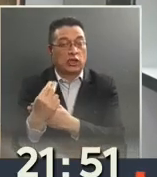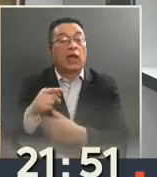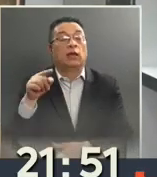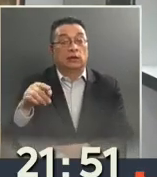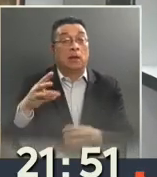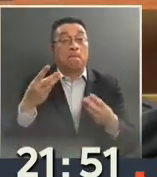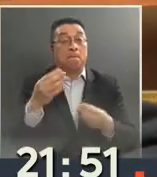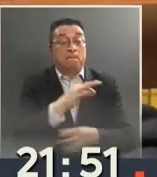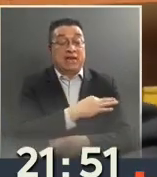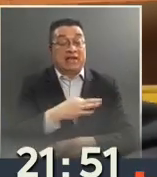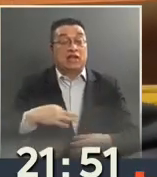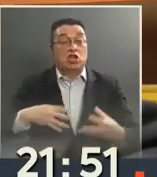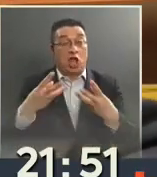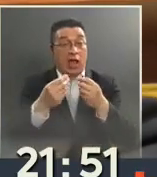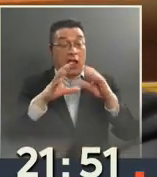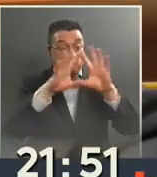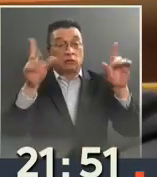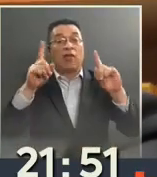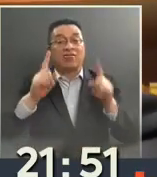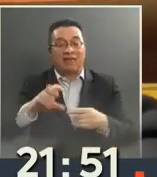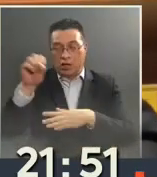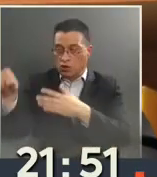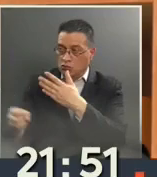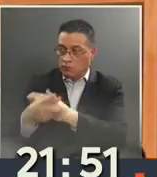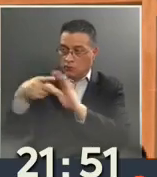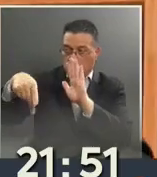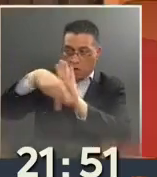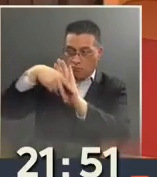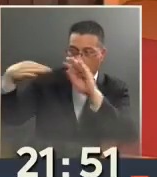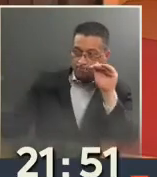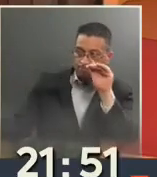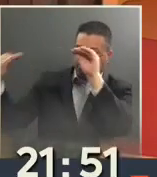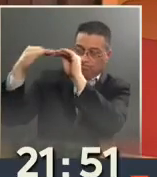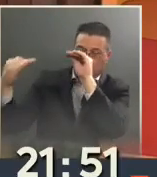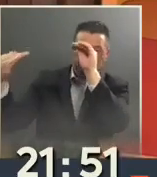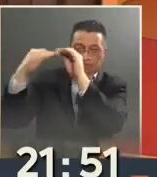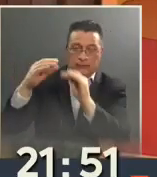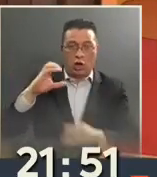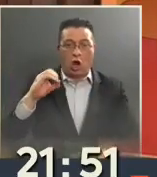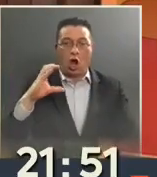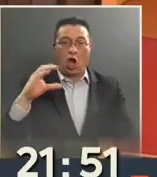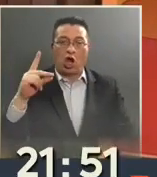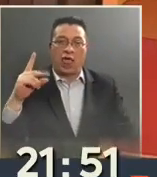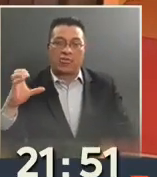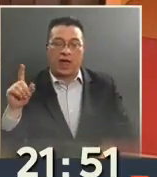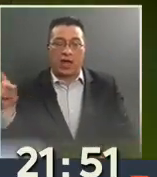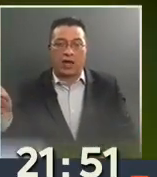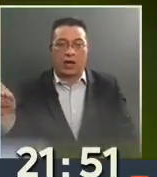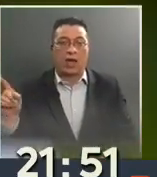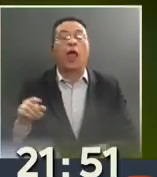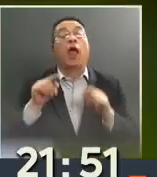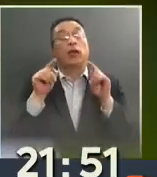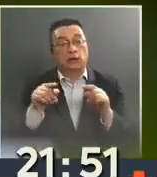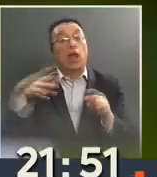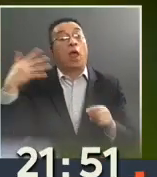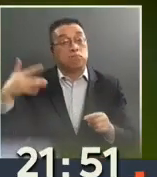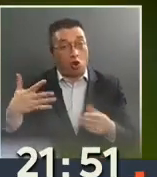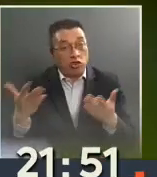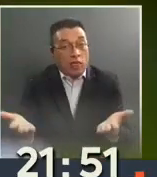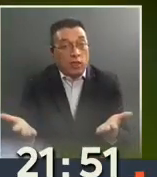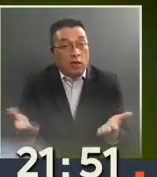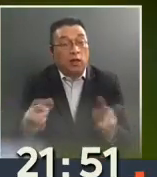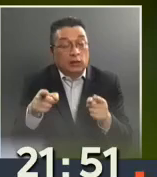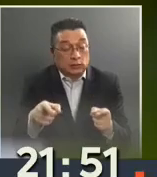Ambiente debía actualizar las normas de acuerdo justamente a los criterios de la OCDE, algo bastante importante, y eso en el